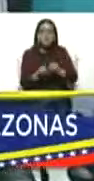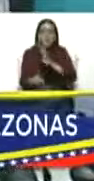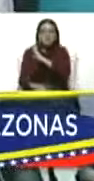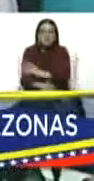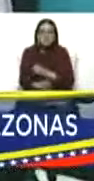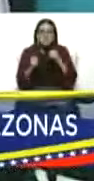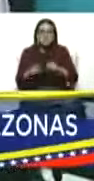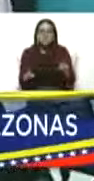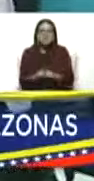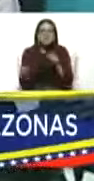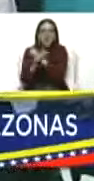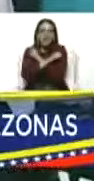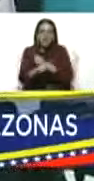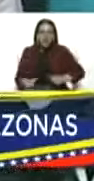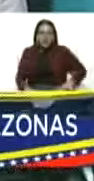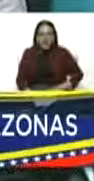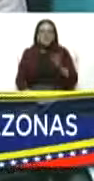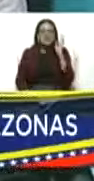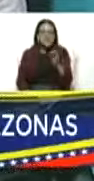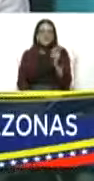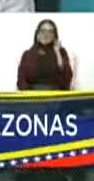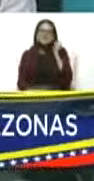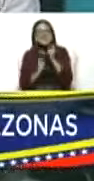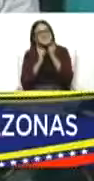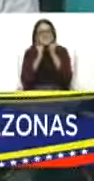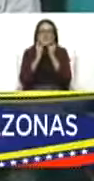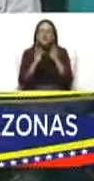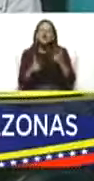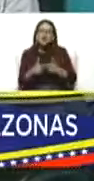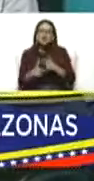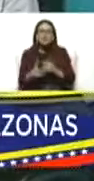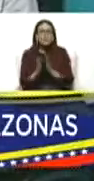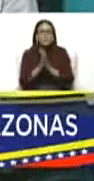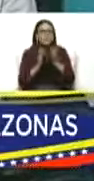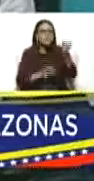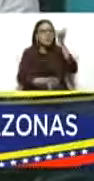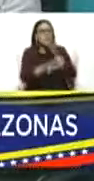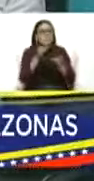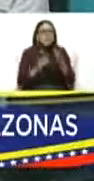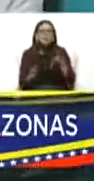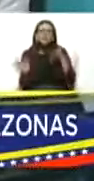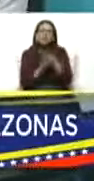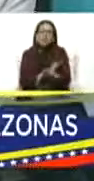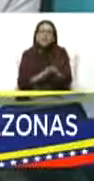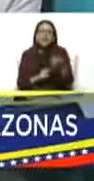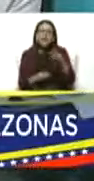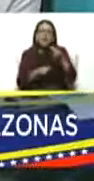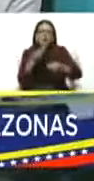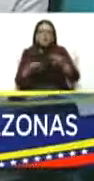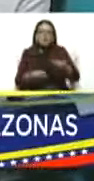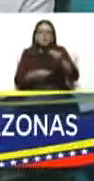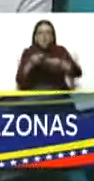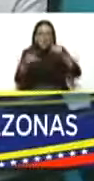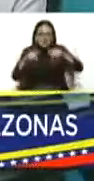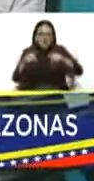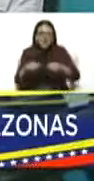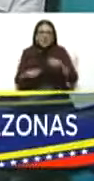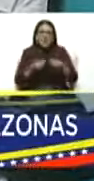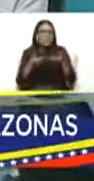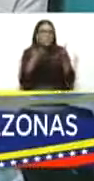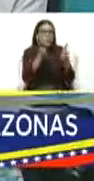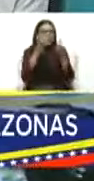pueblo para aliviar su padecimiento de cáncer? Y además yo les digo algo en el cual